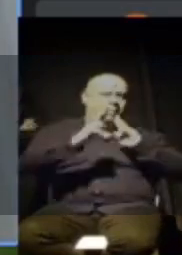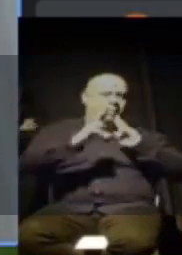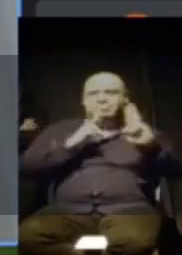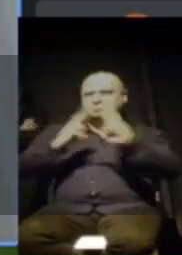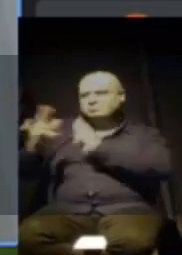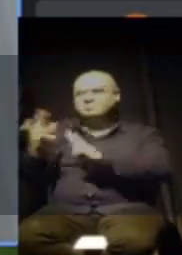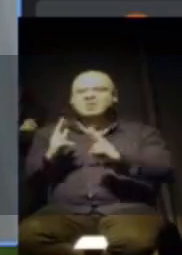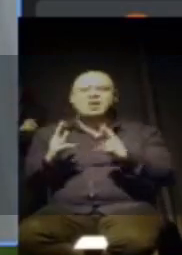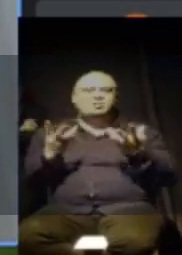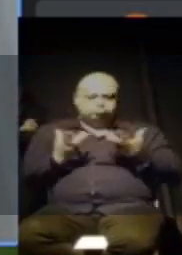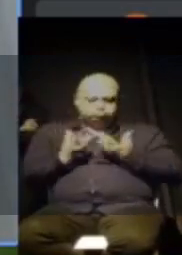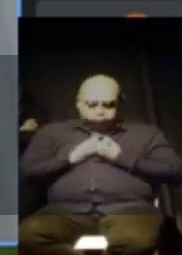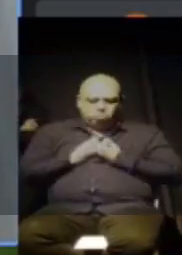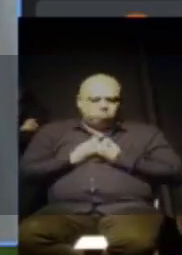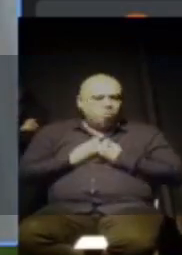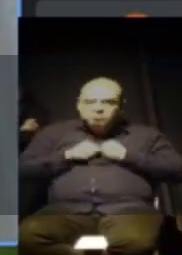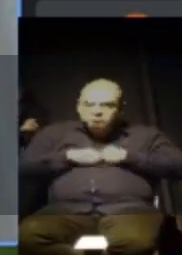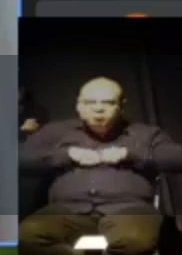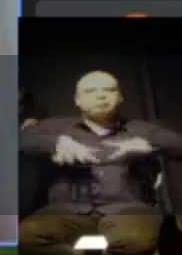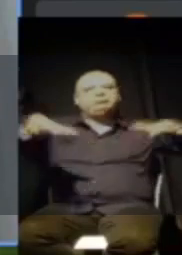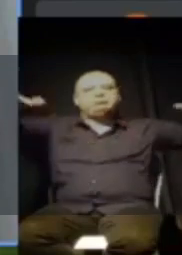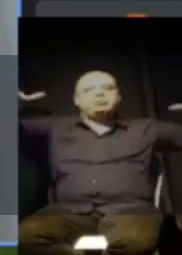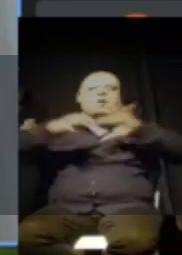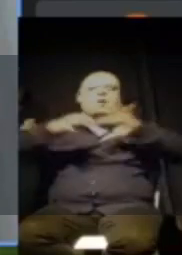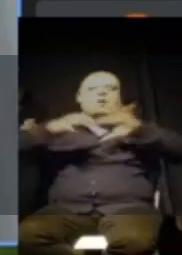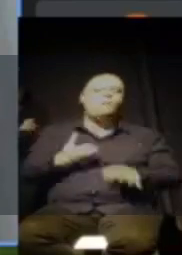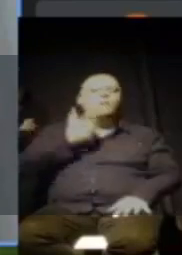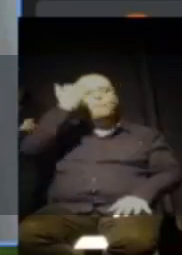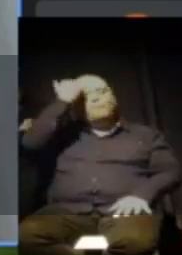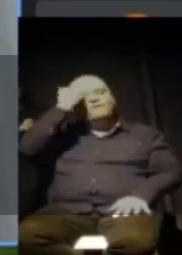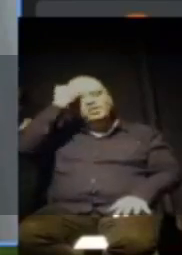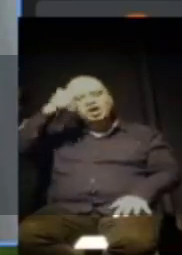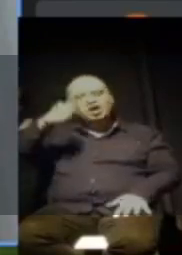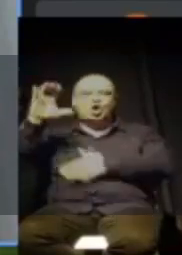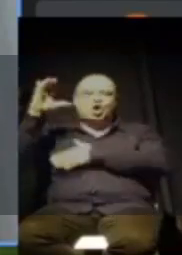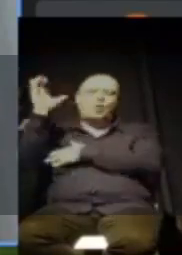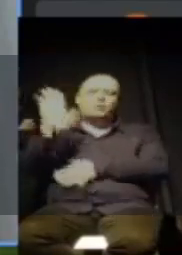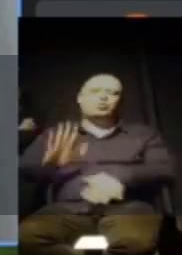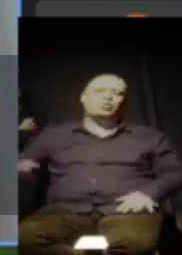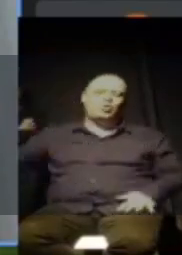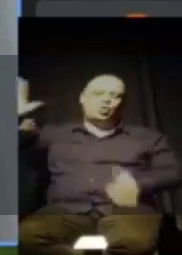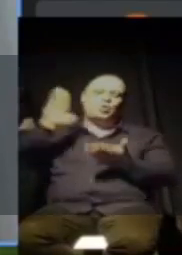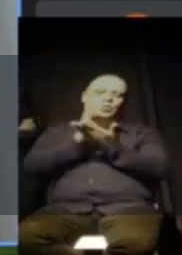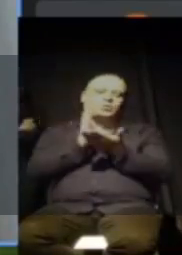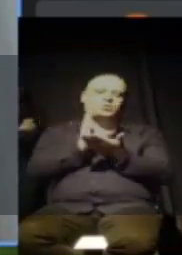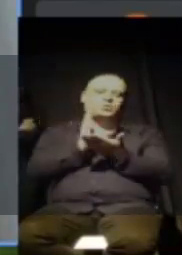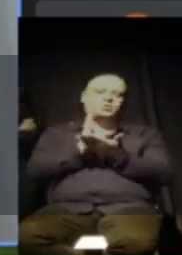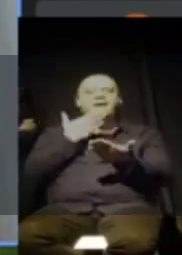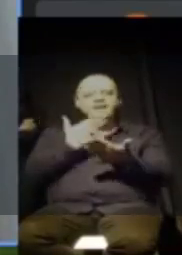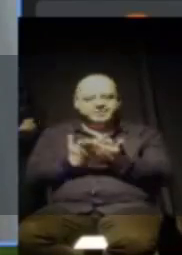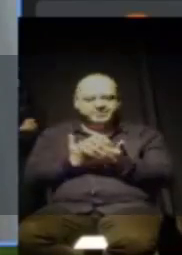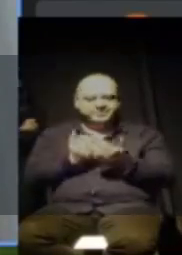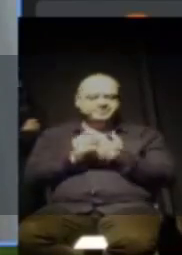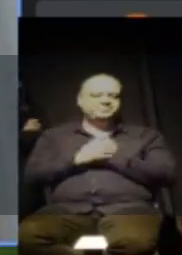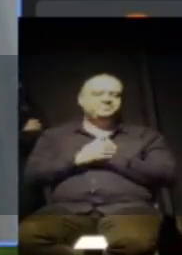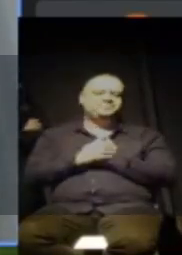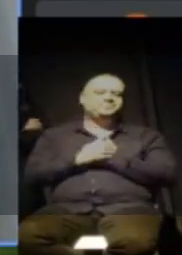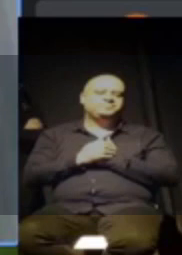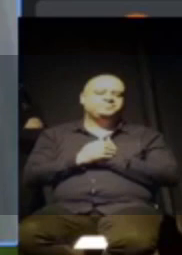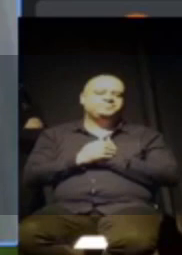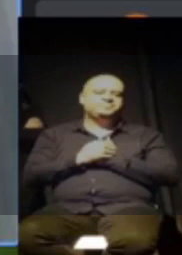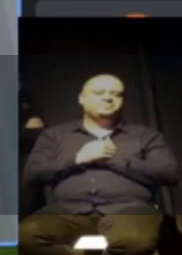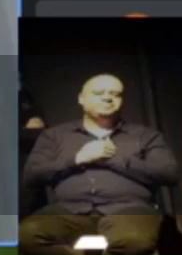de la creolización, de la relación, de la descolonización como intimidad del profesorado colombiano y de toda la comunidad educativa. Muchísimas